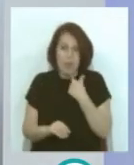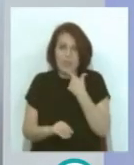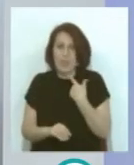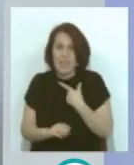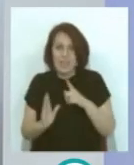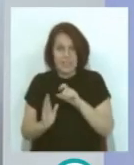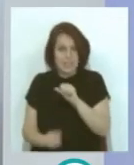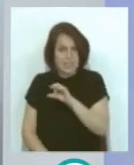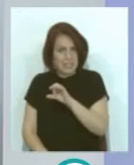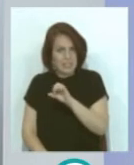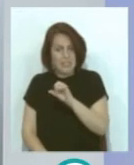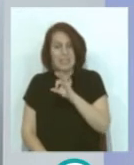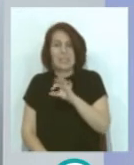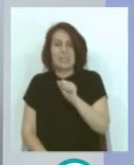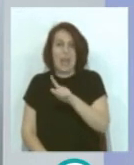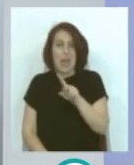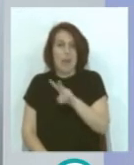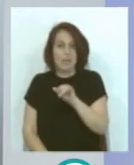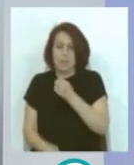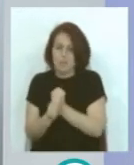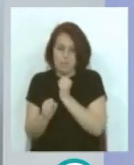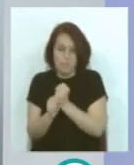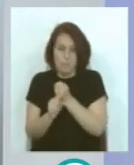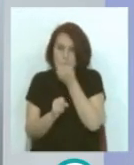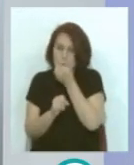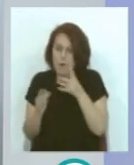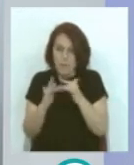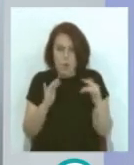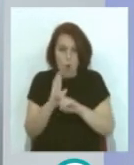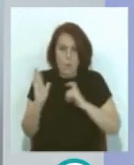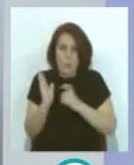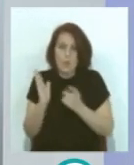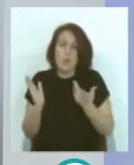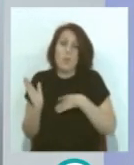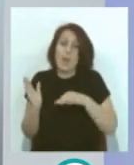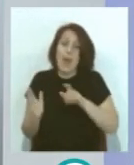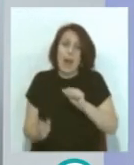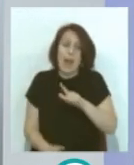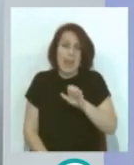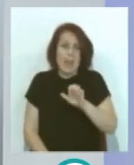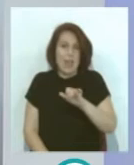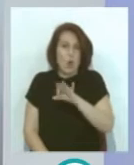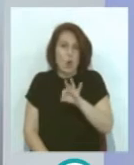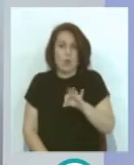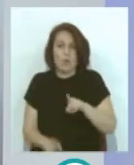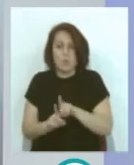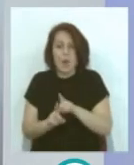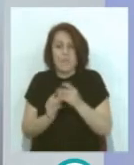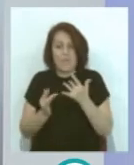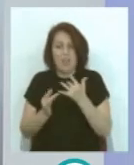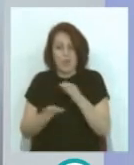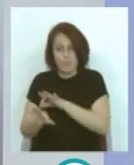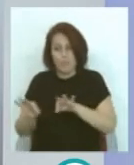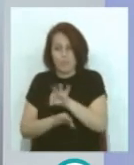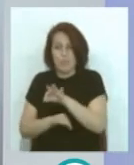una grandísima labor durante todo el desarrollo del partido, y que quizá el papel de Alejo como revulsivo pues no sea